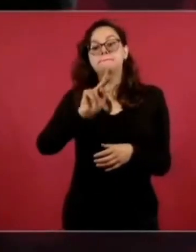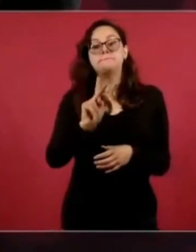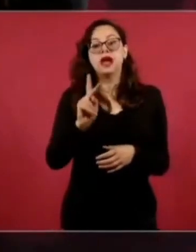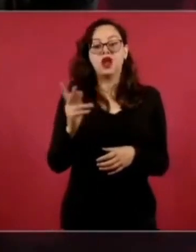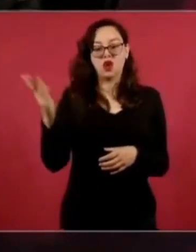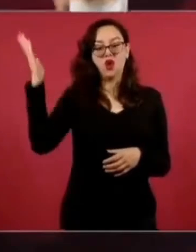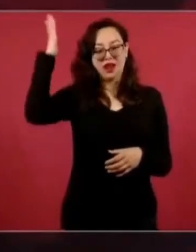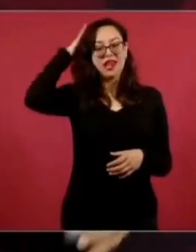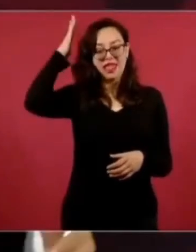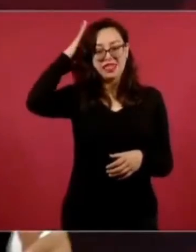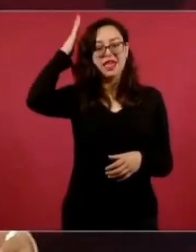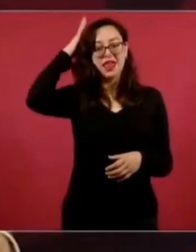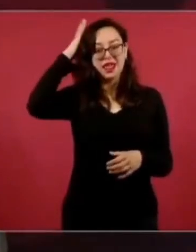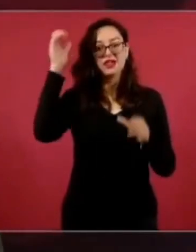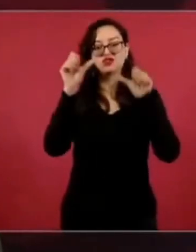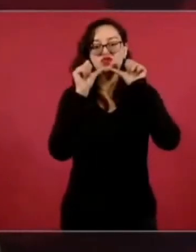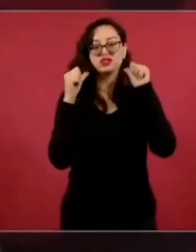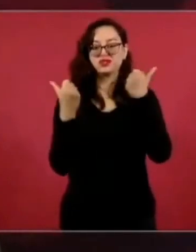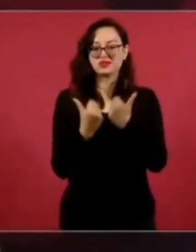sí tenían